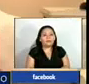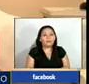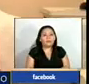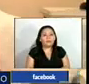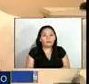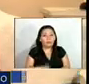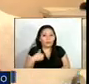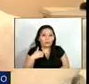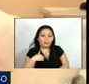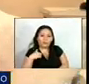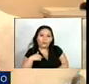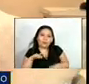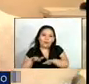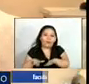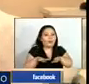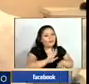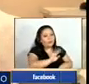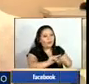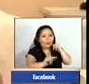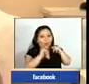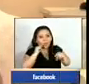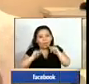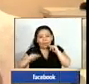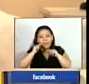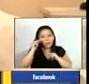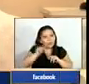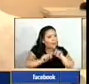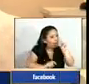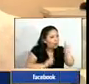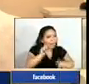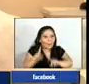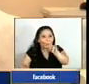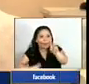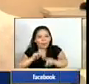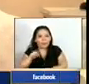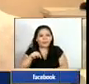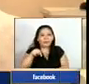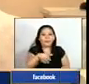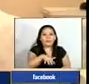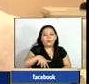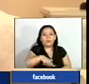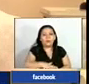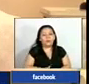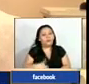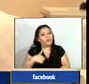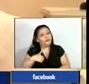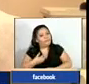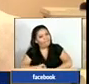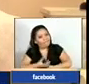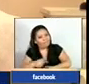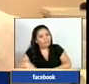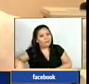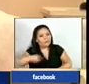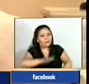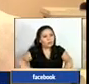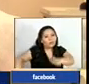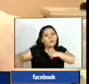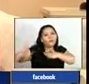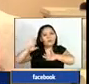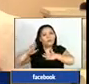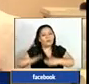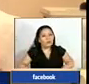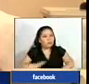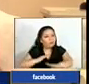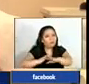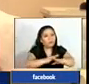Agradezco que las jefaturas estén involucradas en este evento consultivo de validación territorial. Quiero agradecer su compromiso para hacerles frente a la